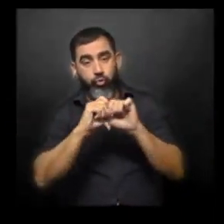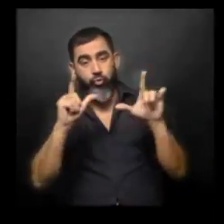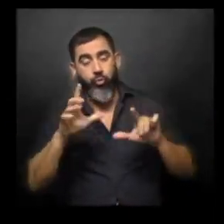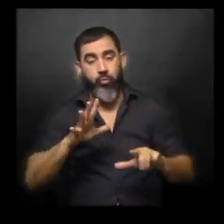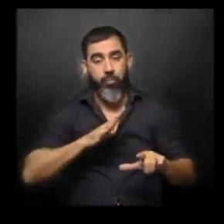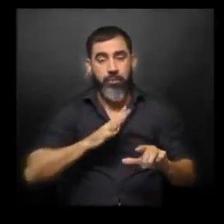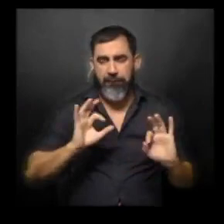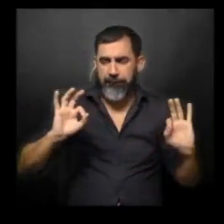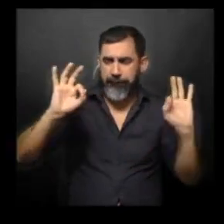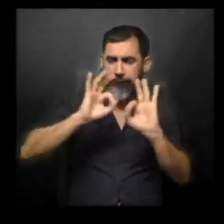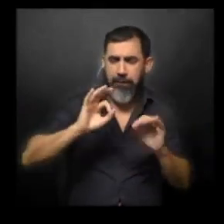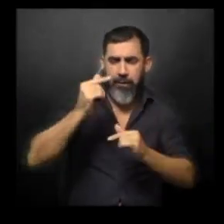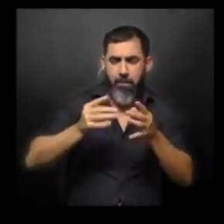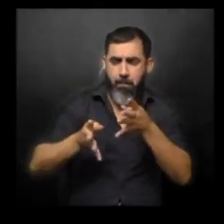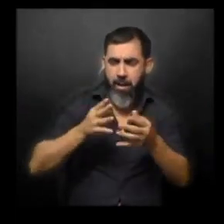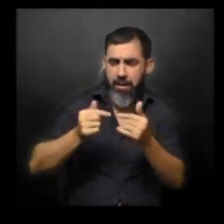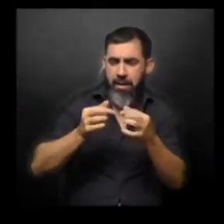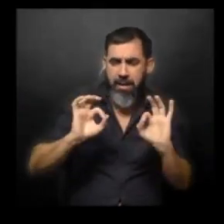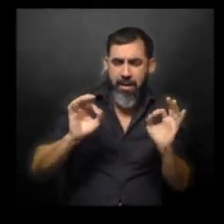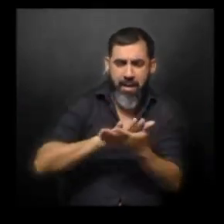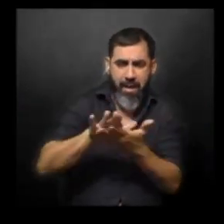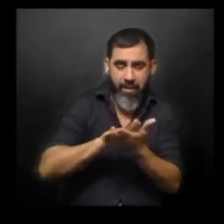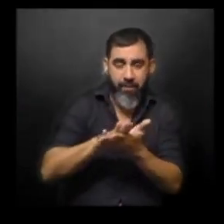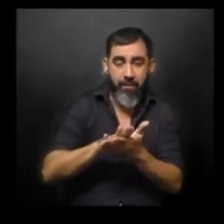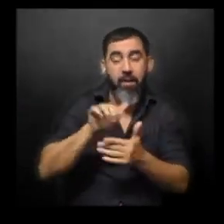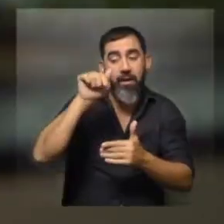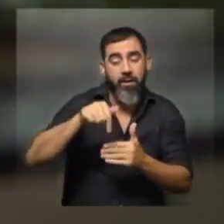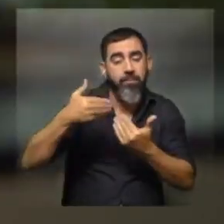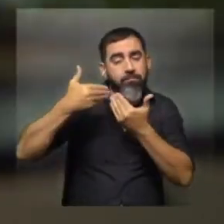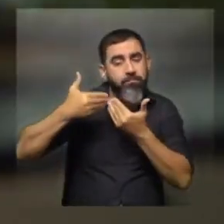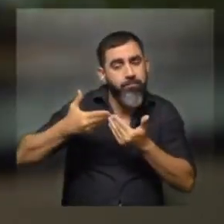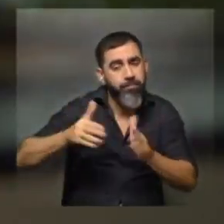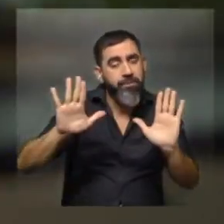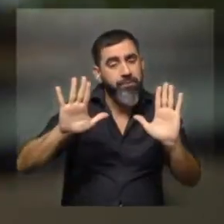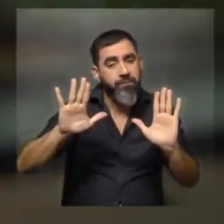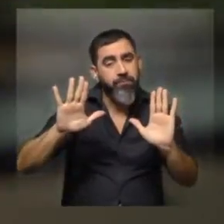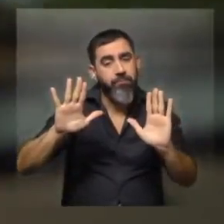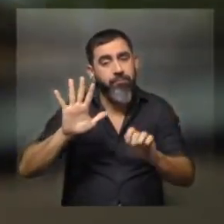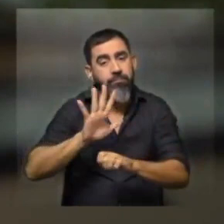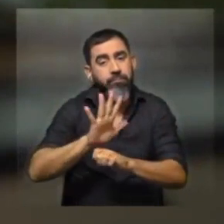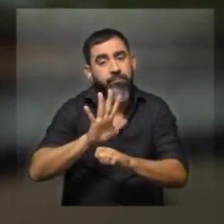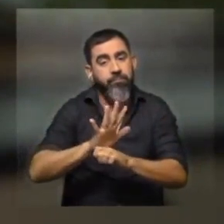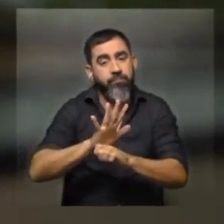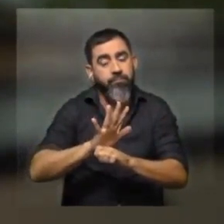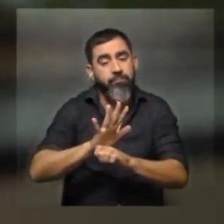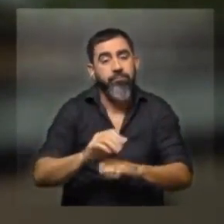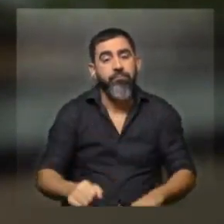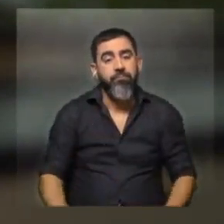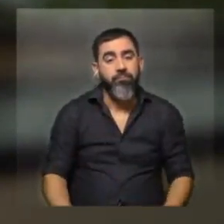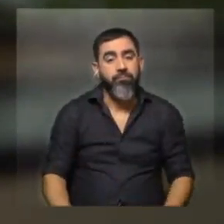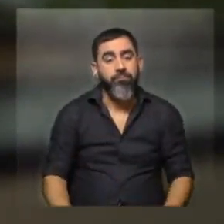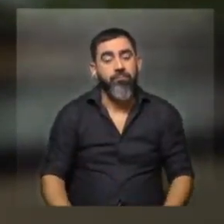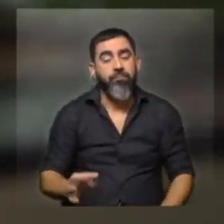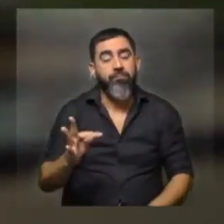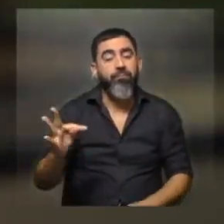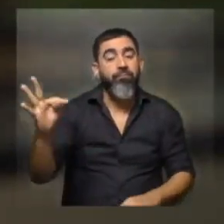sin elementos. Entonces ahí empezó a correr, digamos, esta